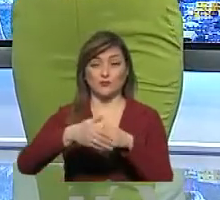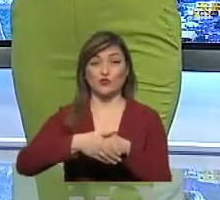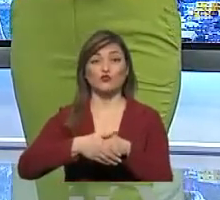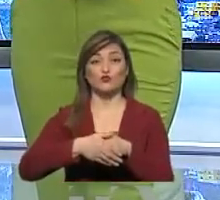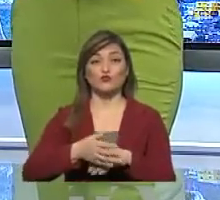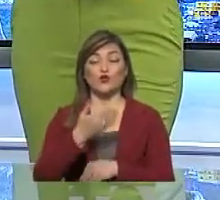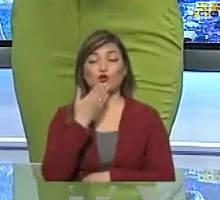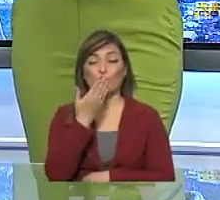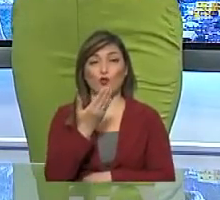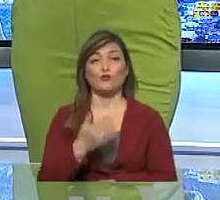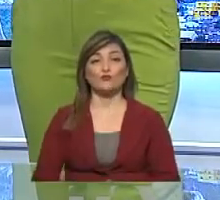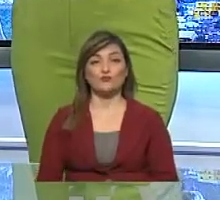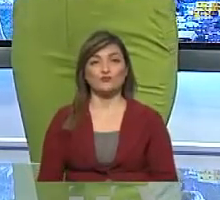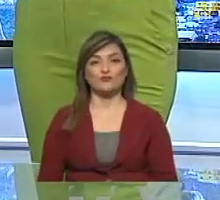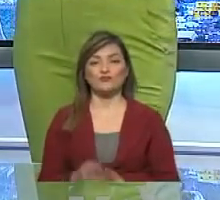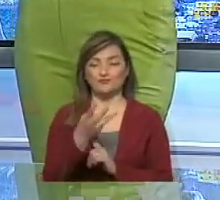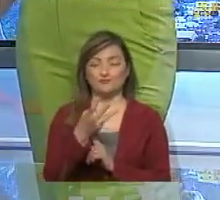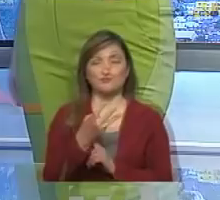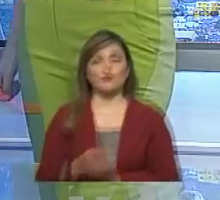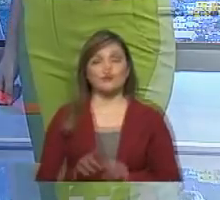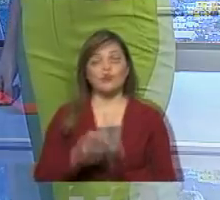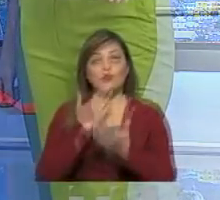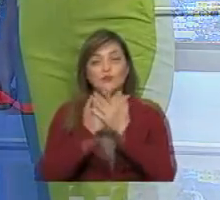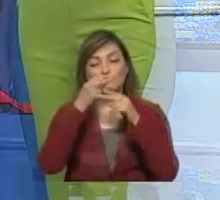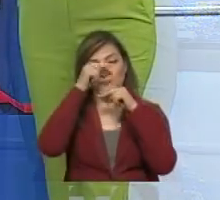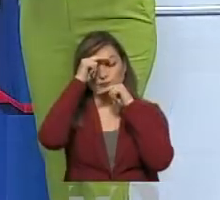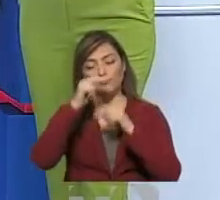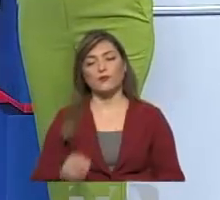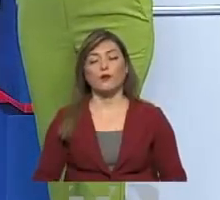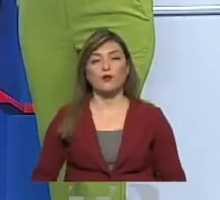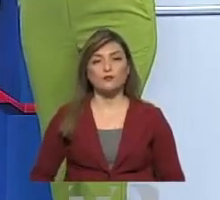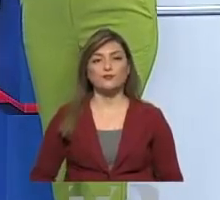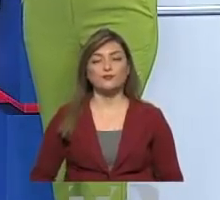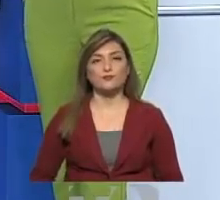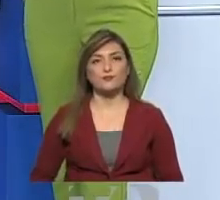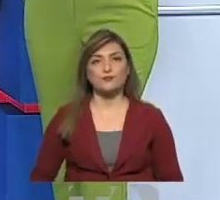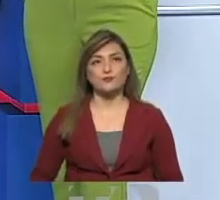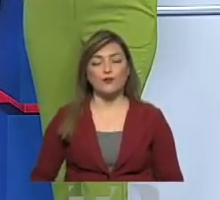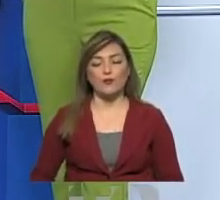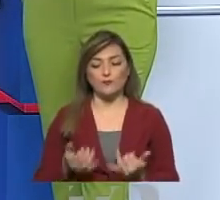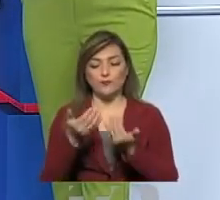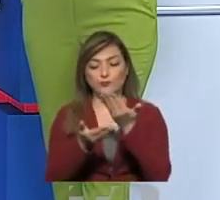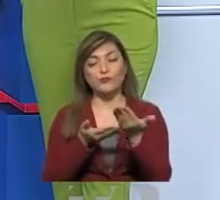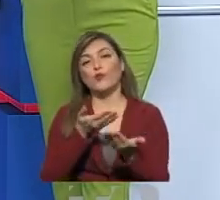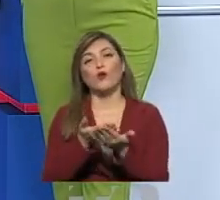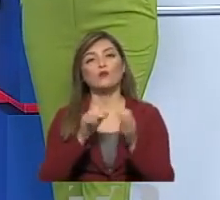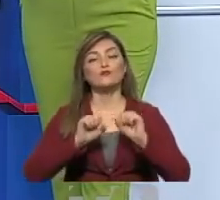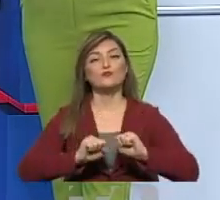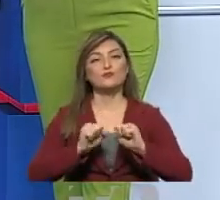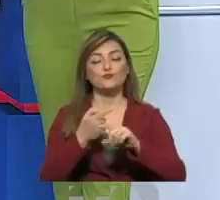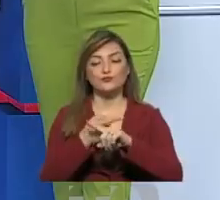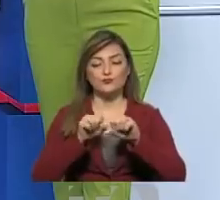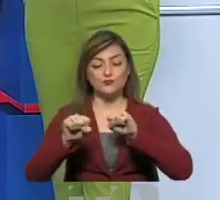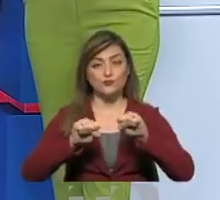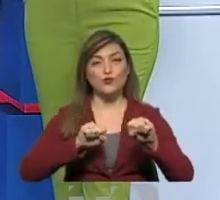les vamos a enseñar cómo lo pueden hacer de manera virtual a través del registro civil. Con nosotros, y como saben, estamos compartiendo con ustedes la forma en la que pueden realizar